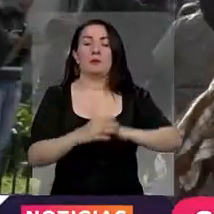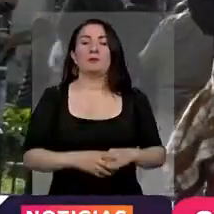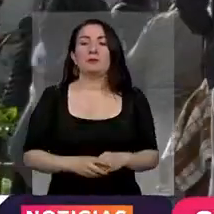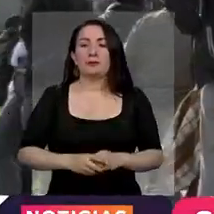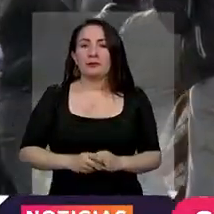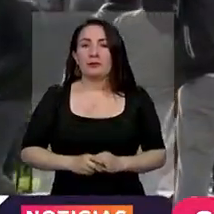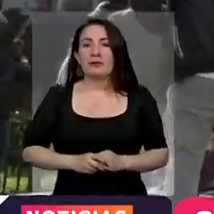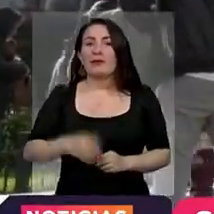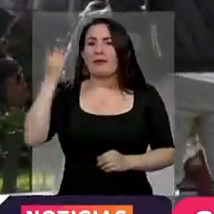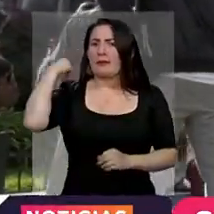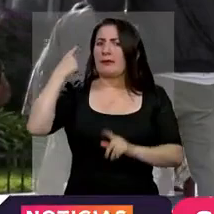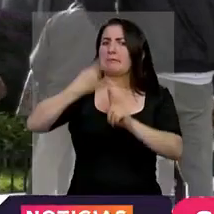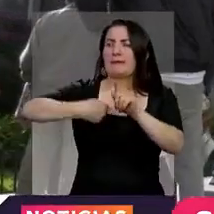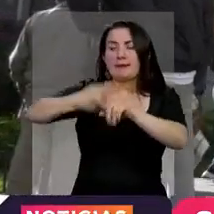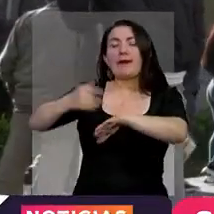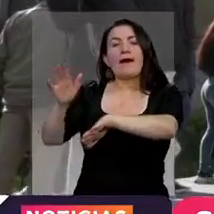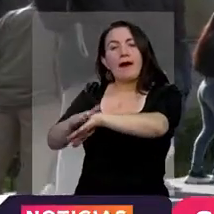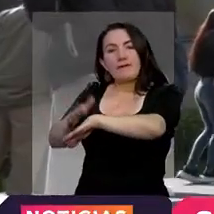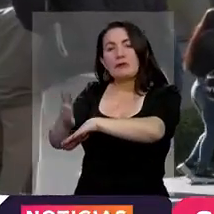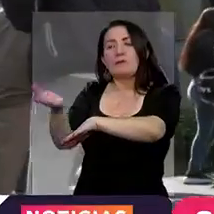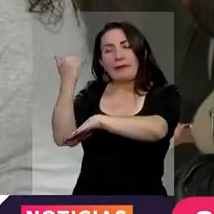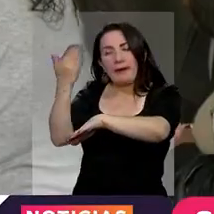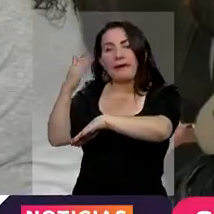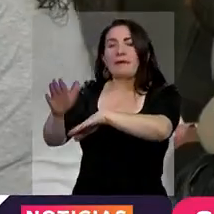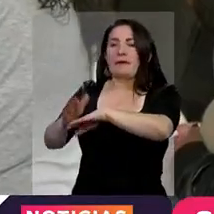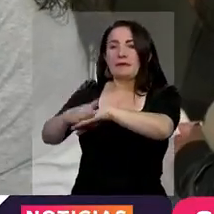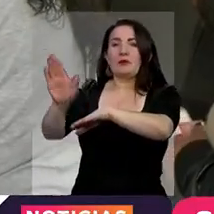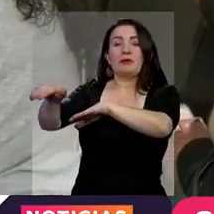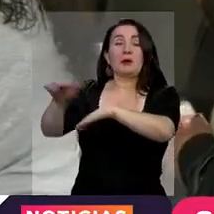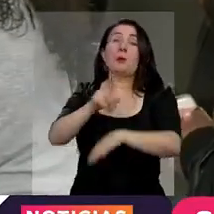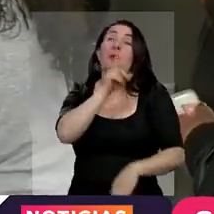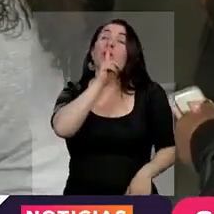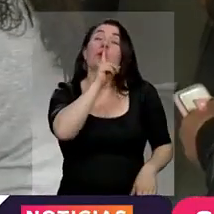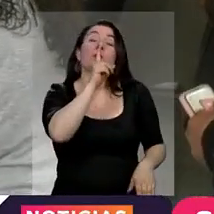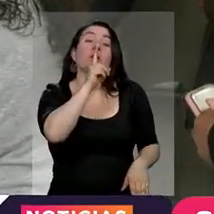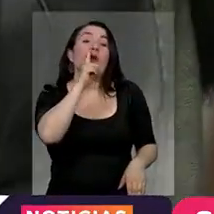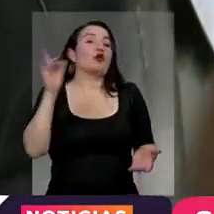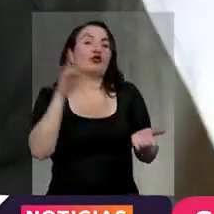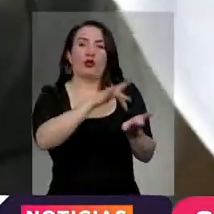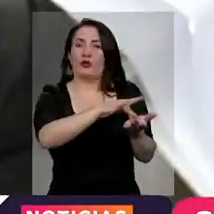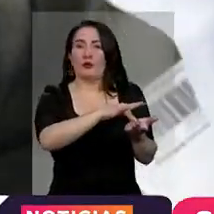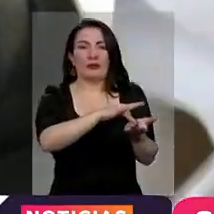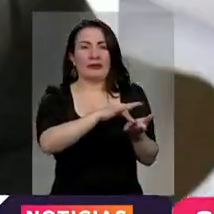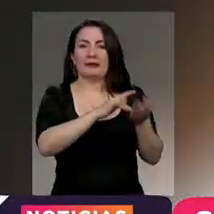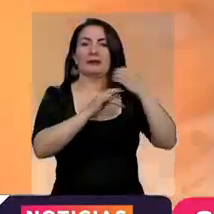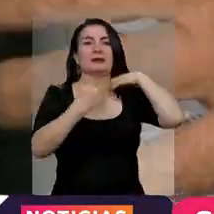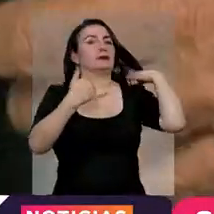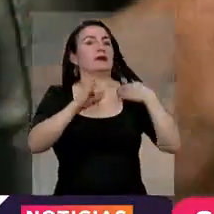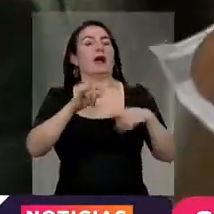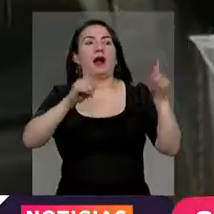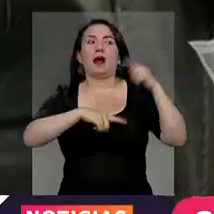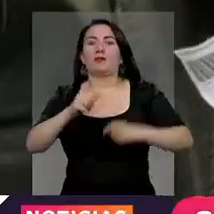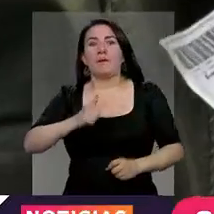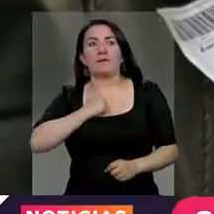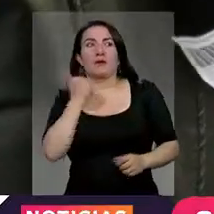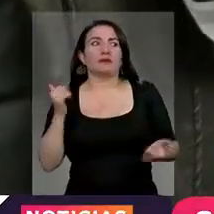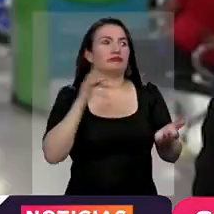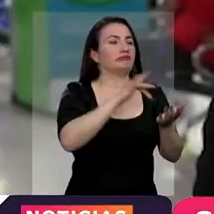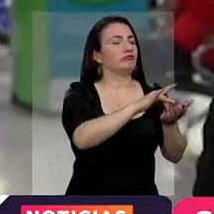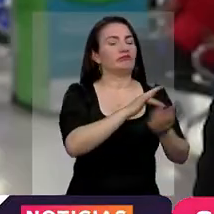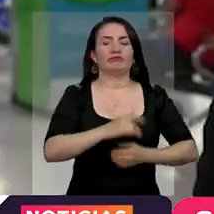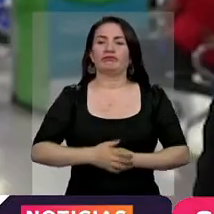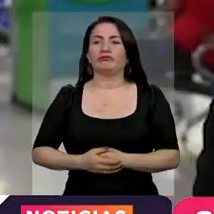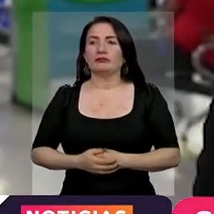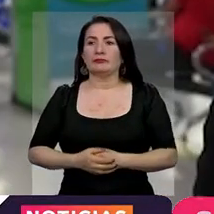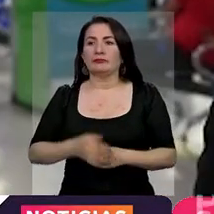Hace algunos meses la entidad los motivó a realizar el pago de sus obligaciones a través de un cobro persuasivo, el cual pocos aprovecharon, según informan.